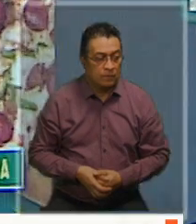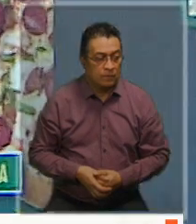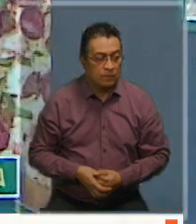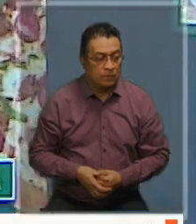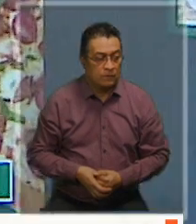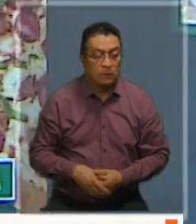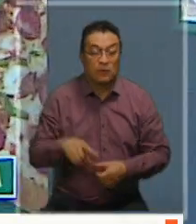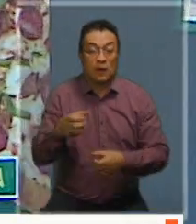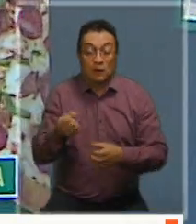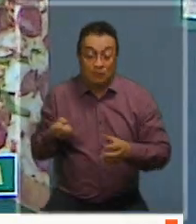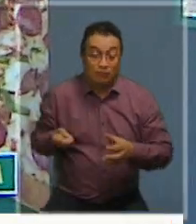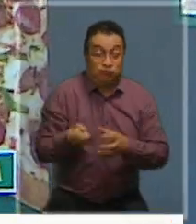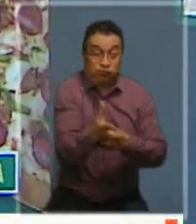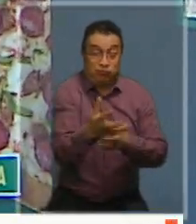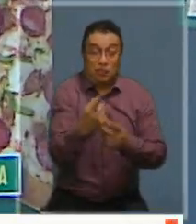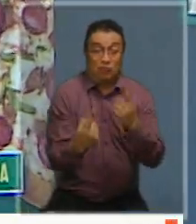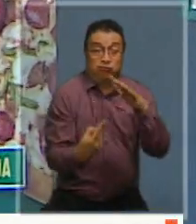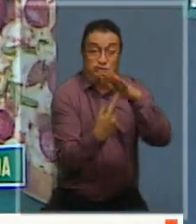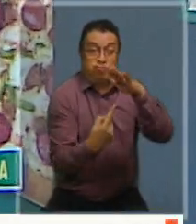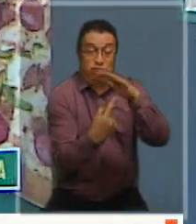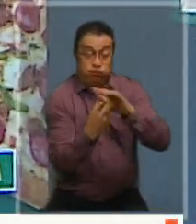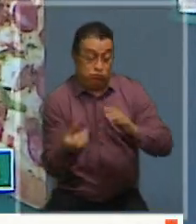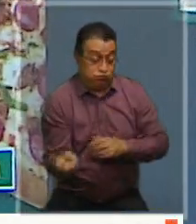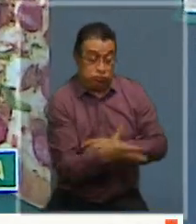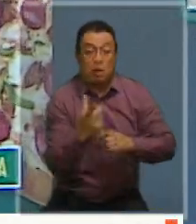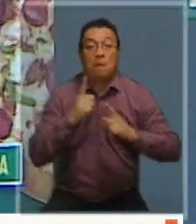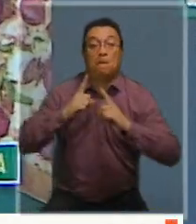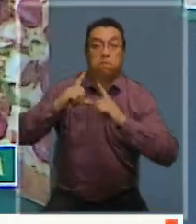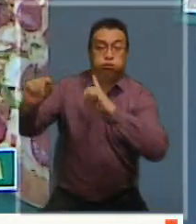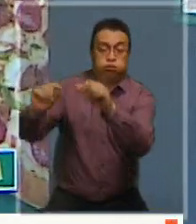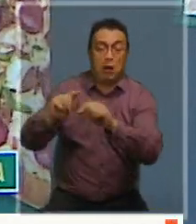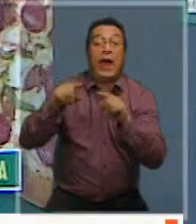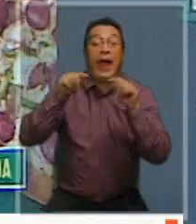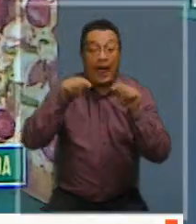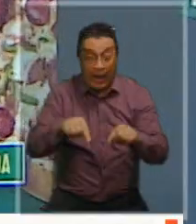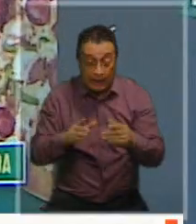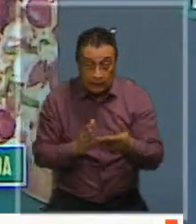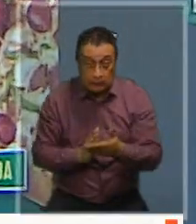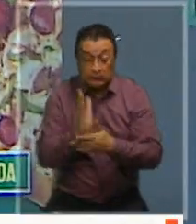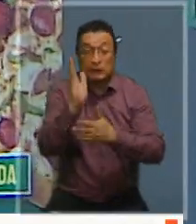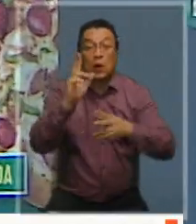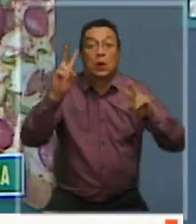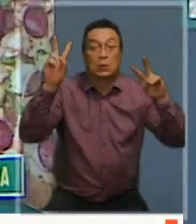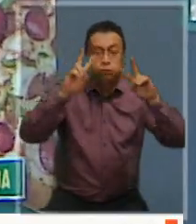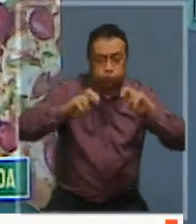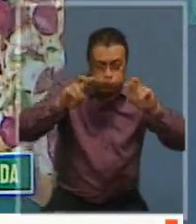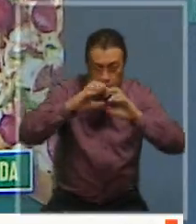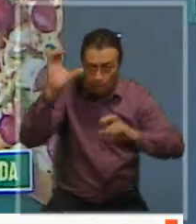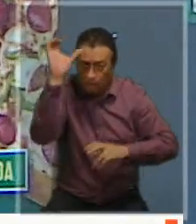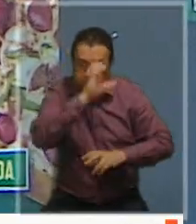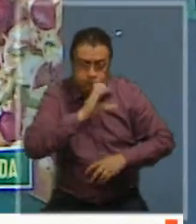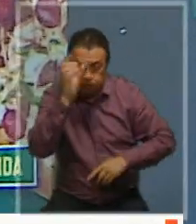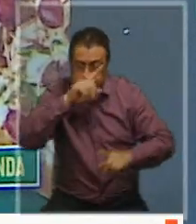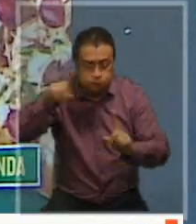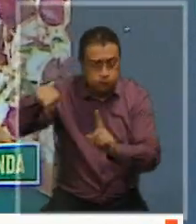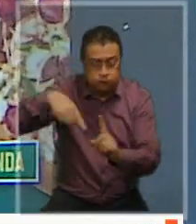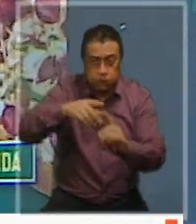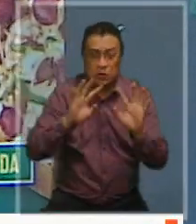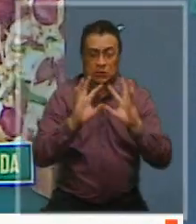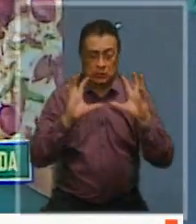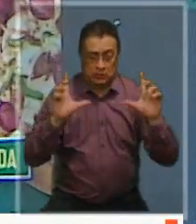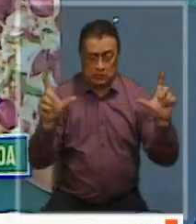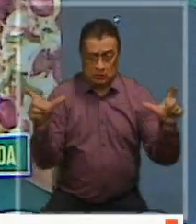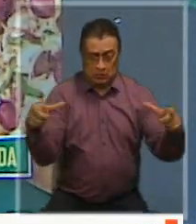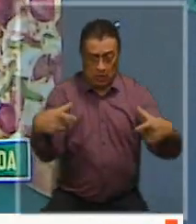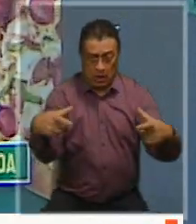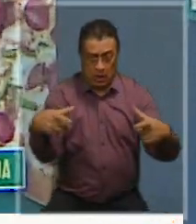Lanzan Miguelitos y se dan a la fuga. Ahí se inicia un proceso de búsqueda de los sujetos y se hace un cerco con todas